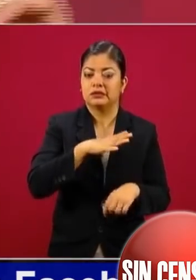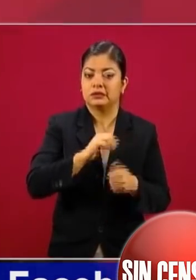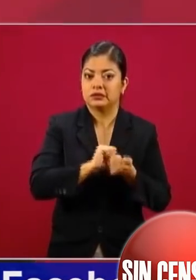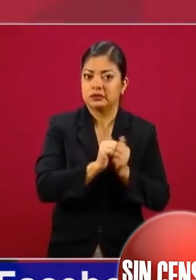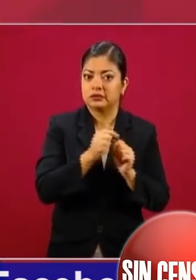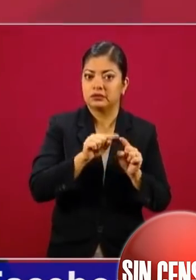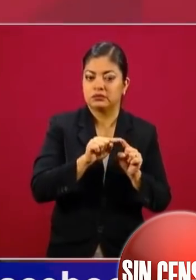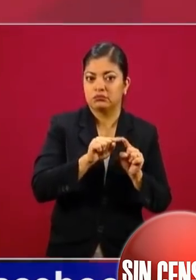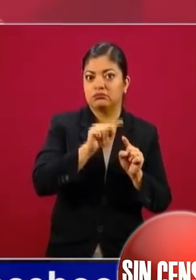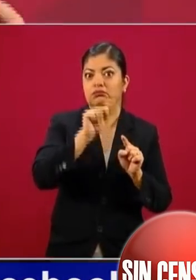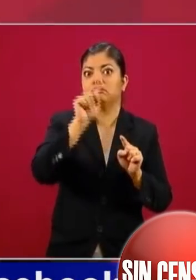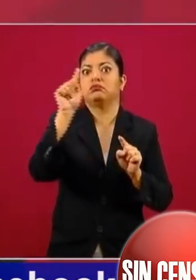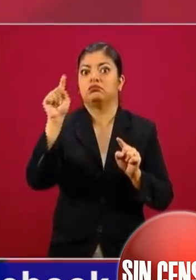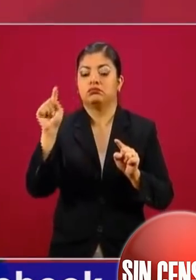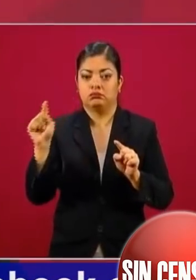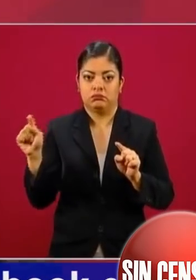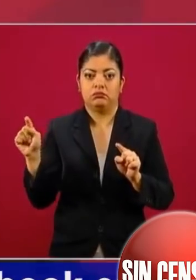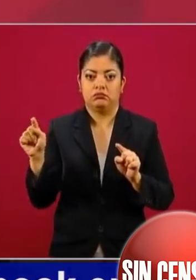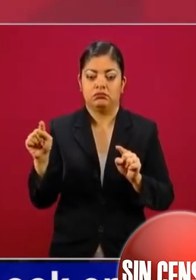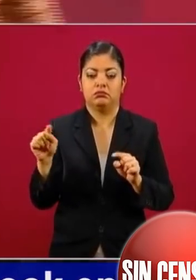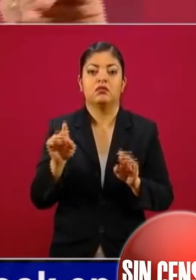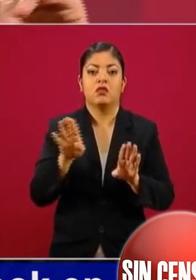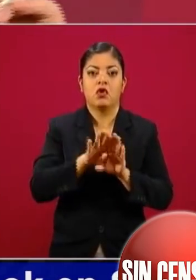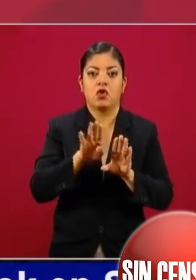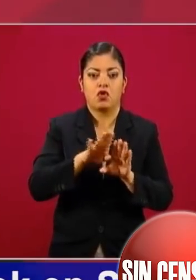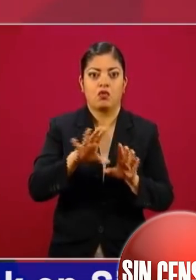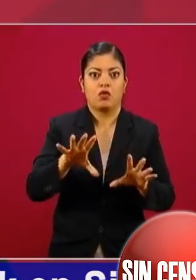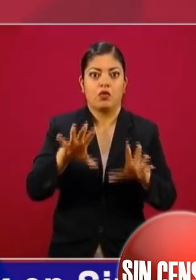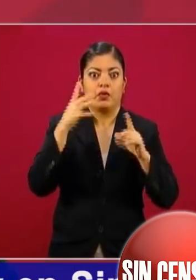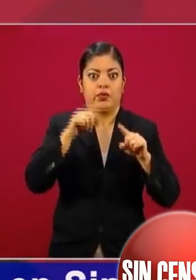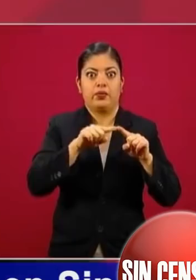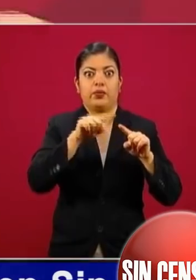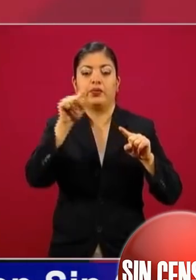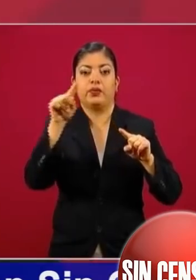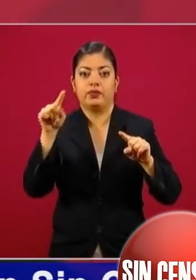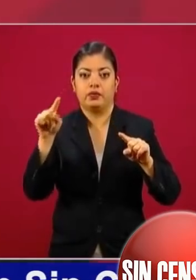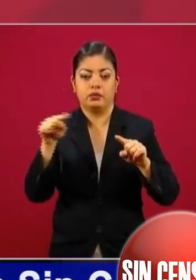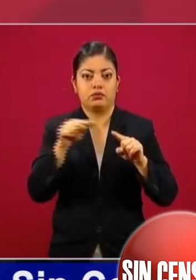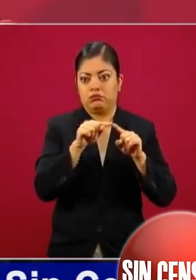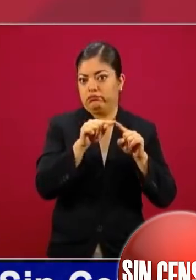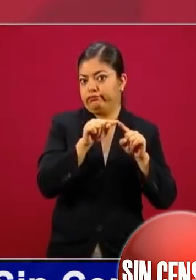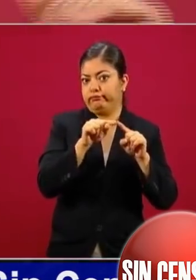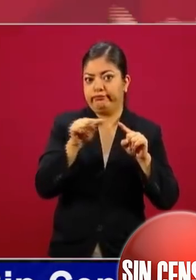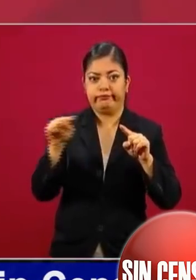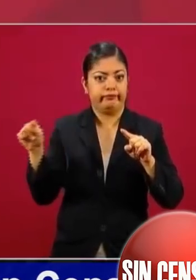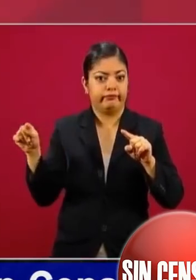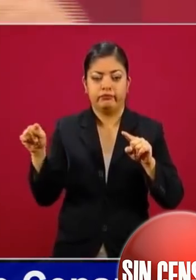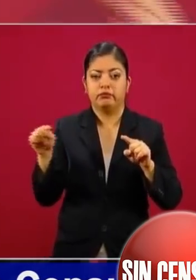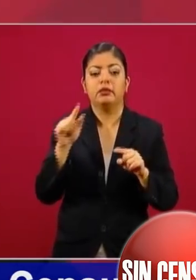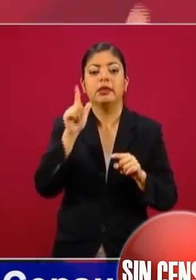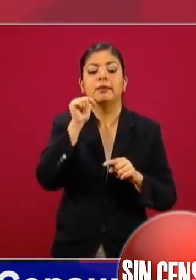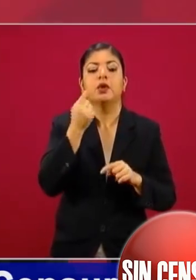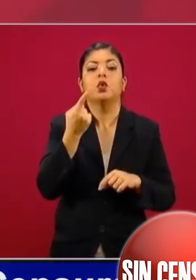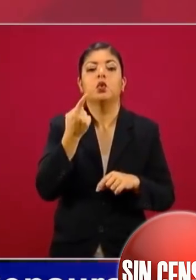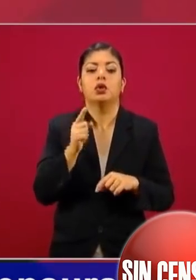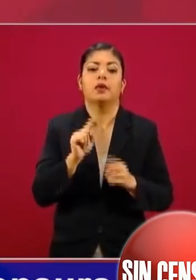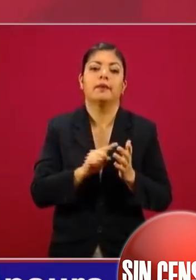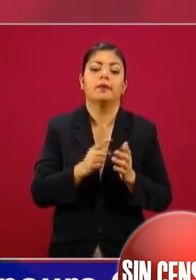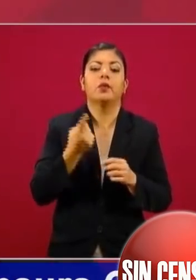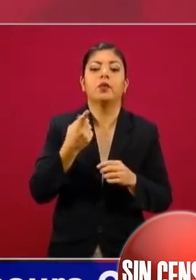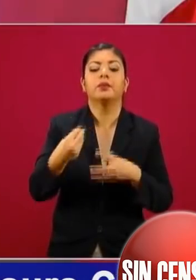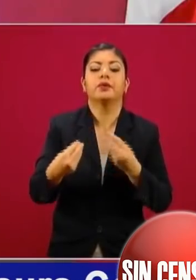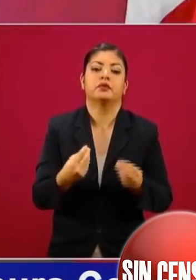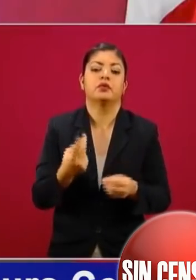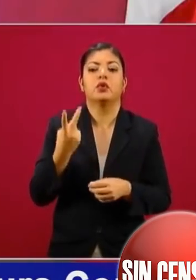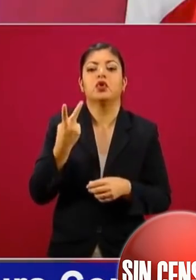crecimiento exponencial, esto es un crecimiento acelerado, no es lineal, no va de uno a otro números de casos,